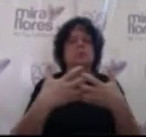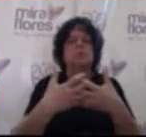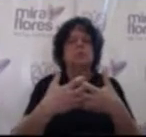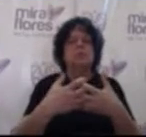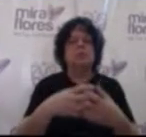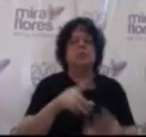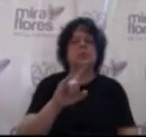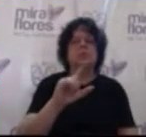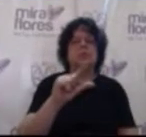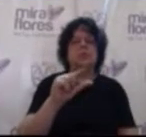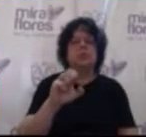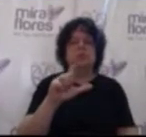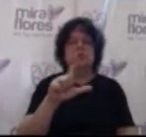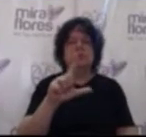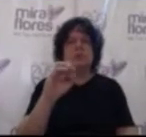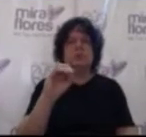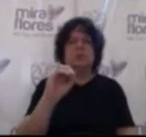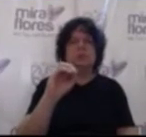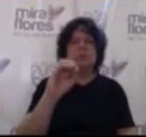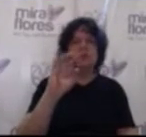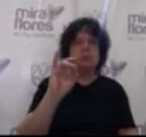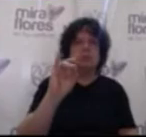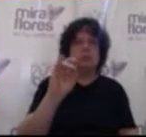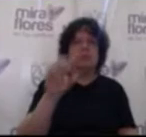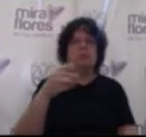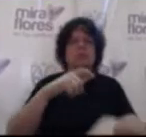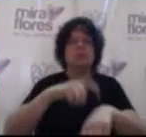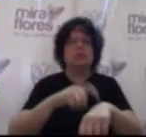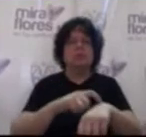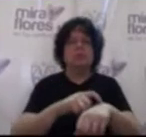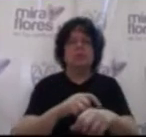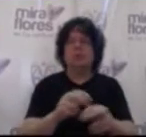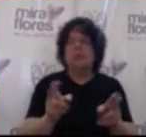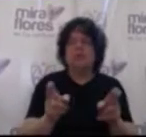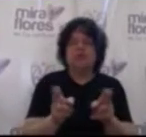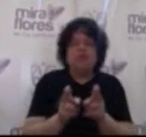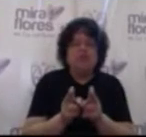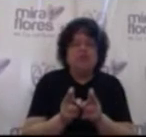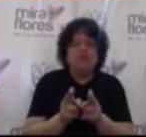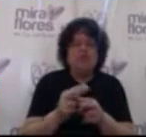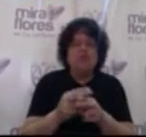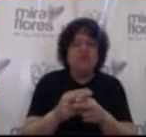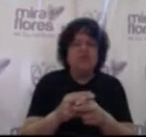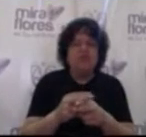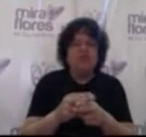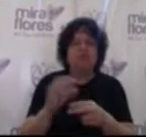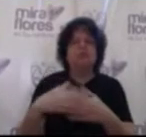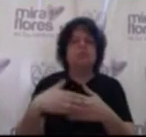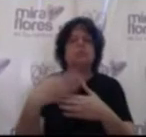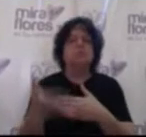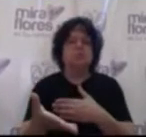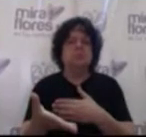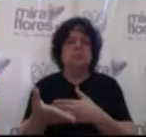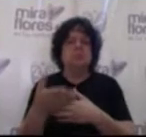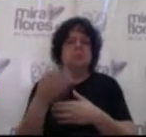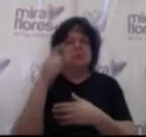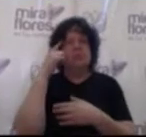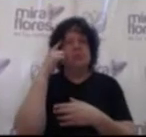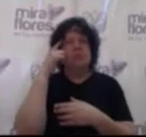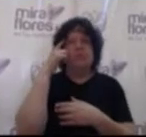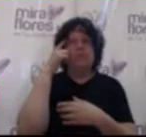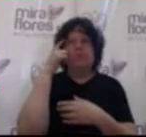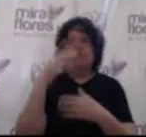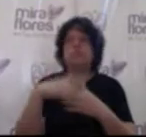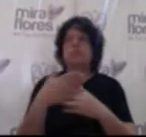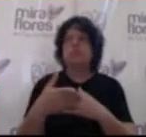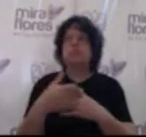UGEL 07. Entonces, es un corto periodo para que después ustedes tomen la decisión que crean pertinente. Esa es la